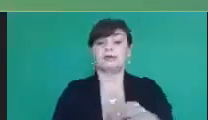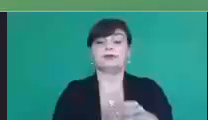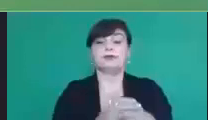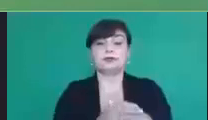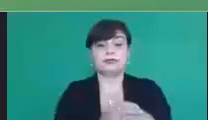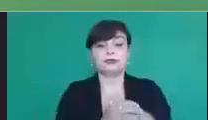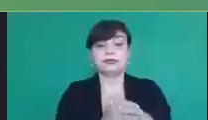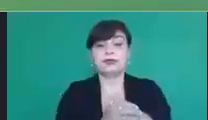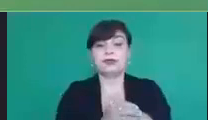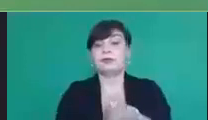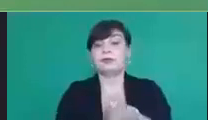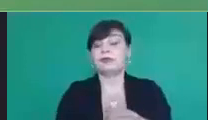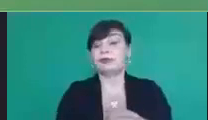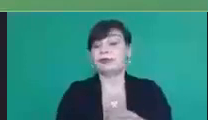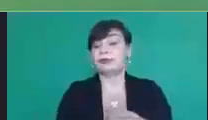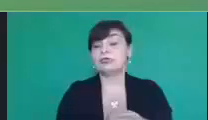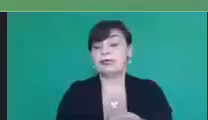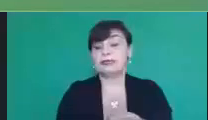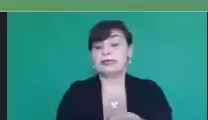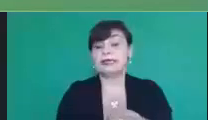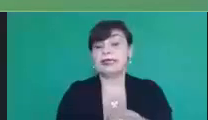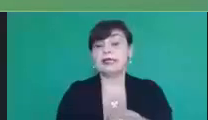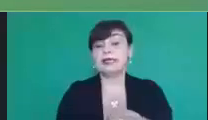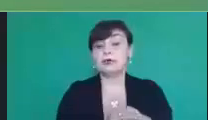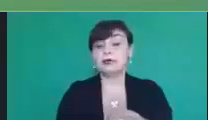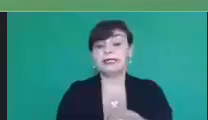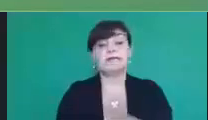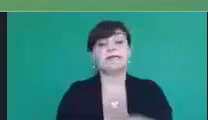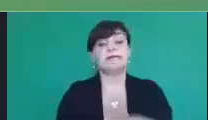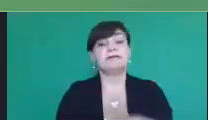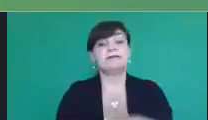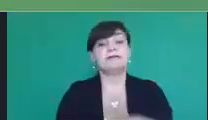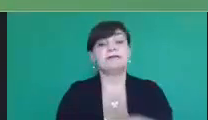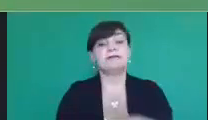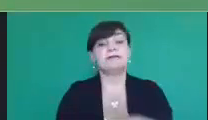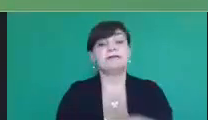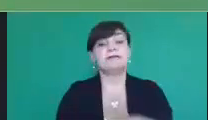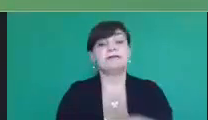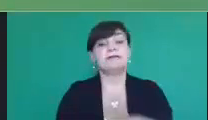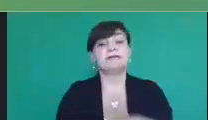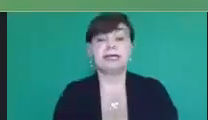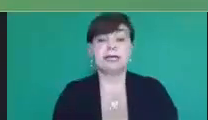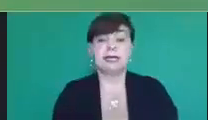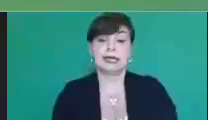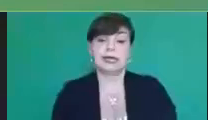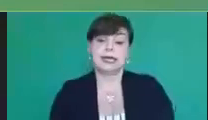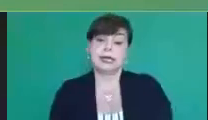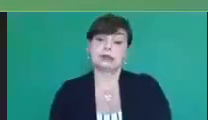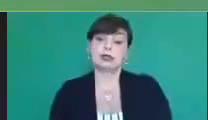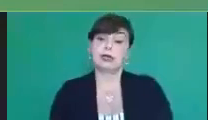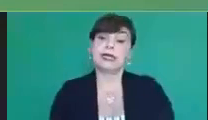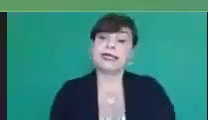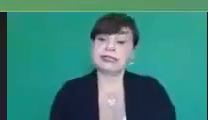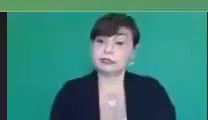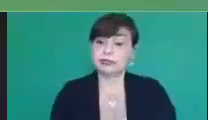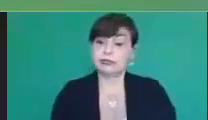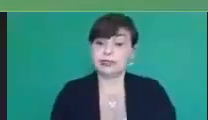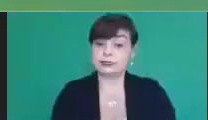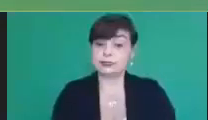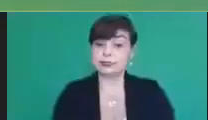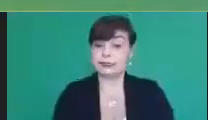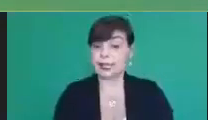yo me siento realmente orgullosa y muy satisfecha del trabajo que se hace en todas las